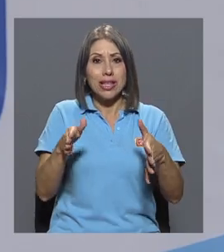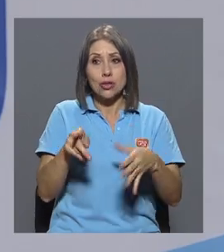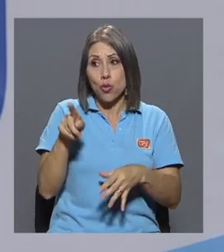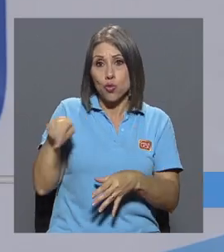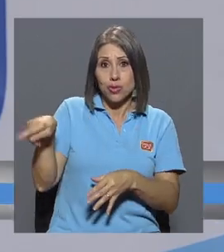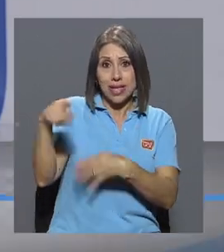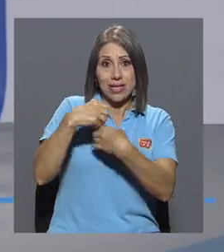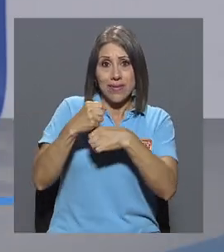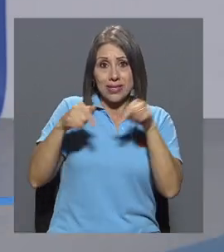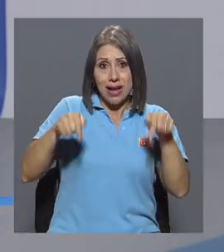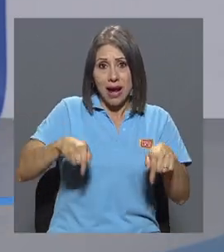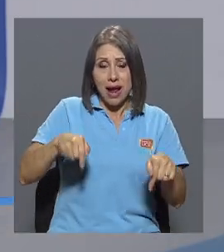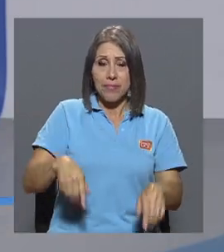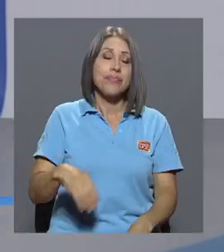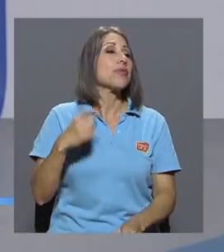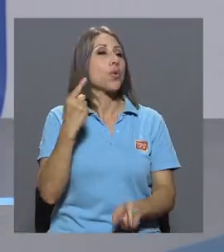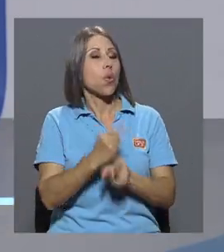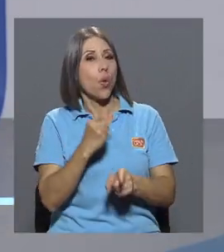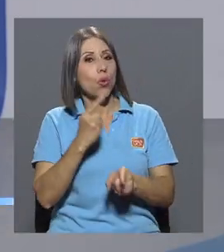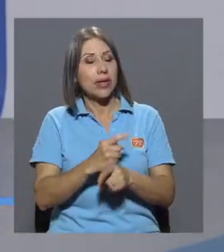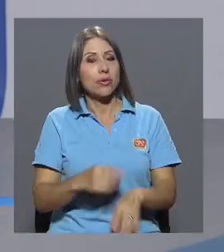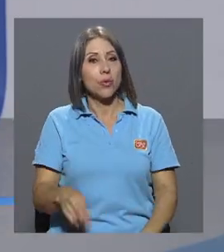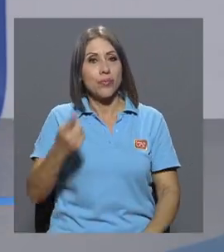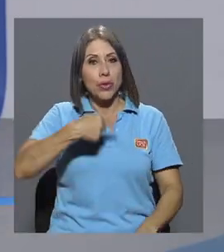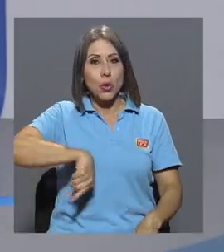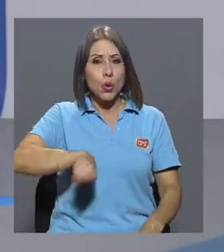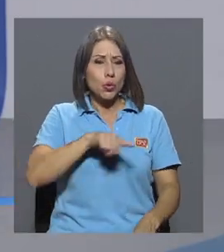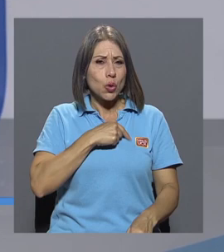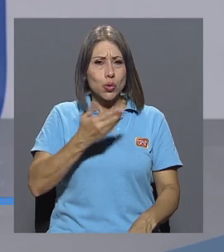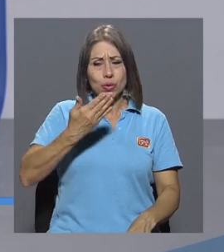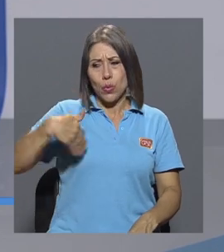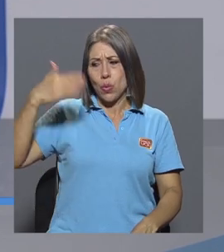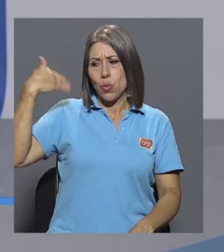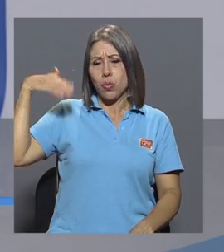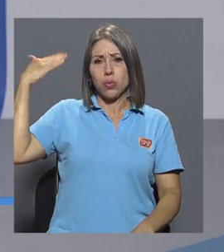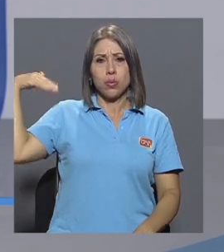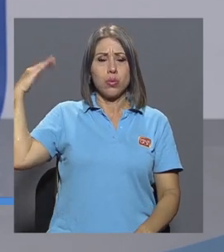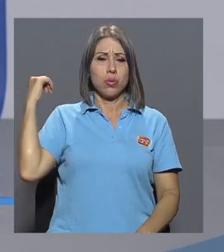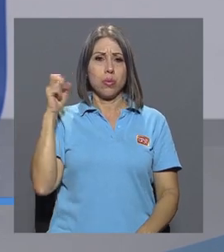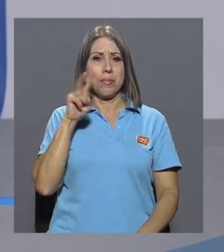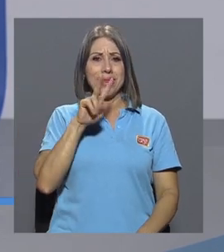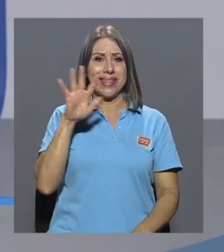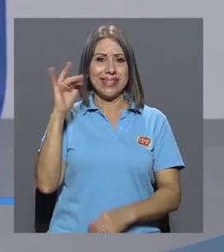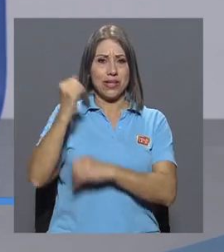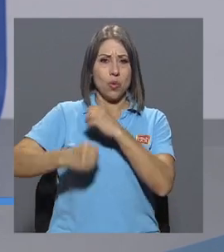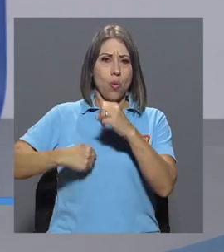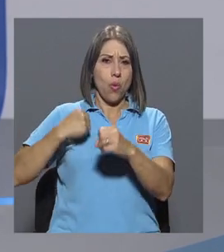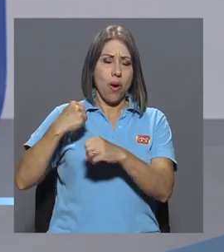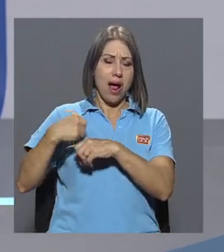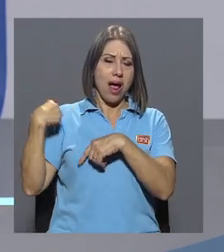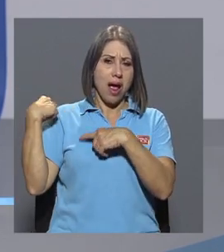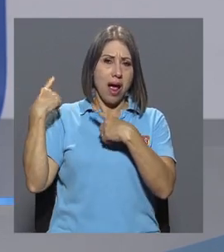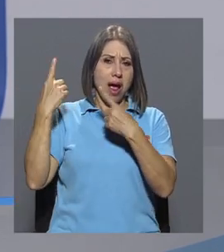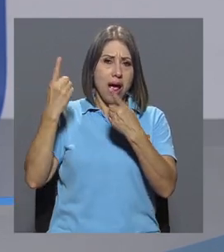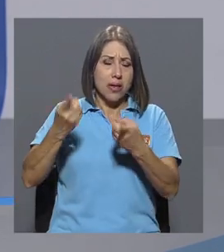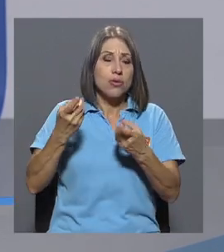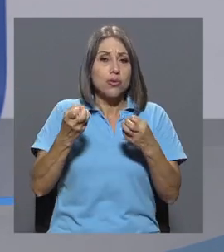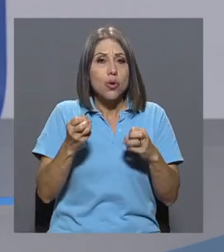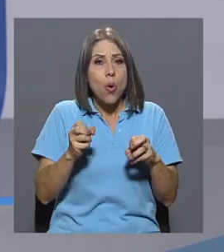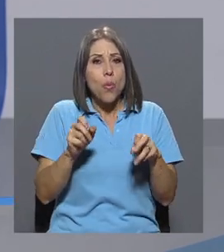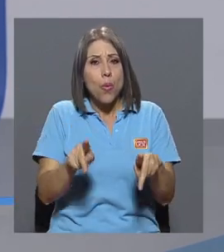correcto nosotros desde hace 25 años hemos tenido la oportunidad de